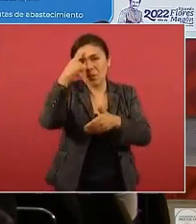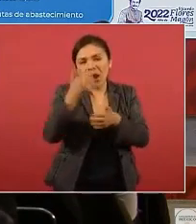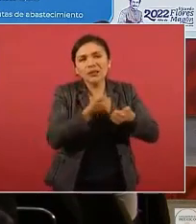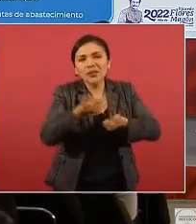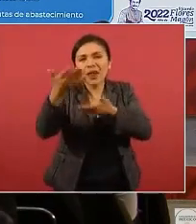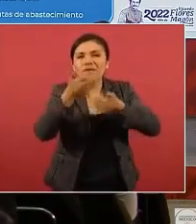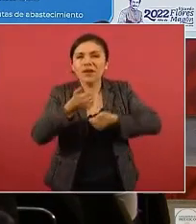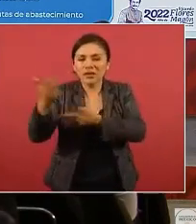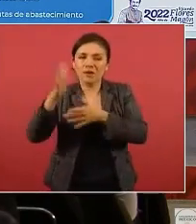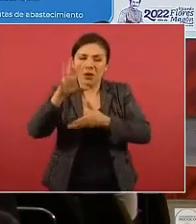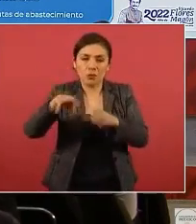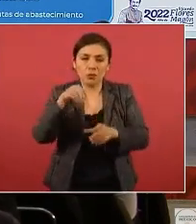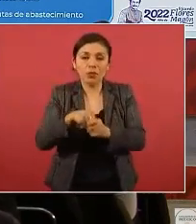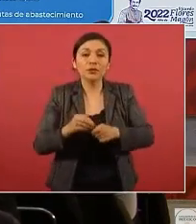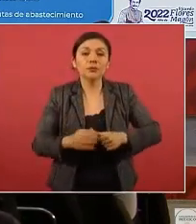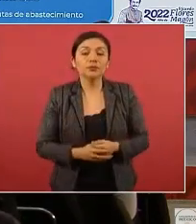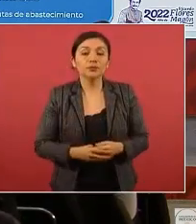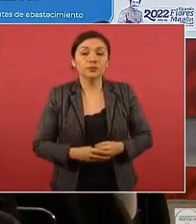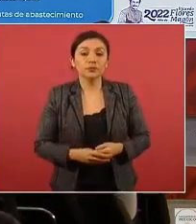adelante